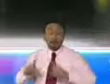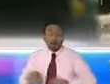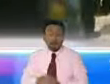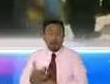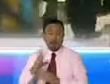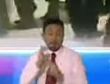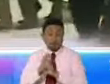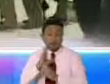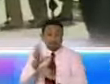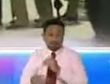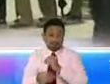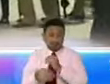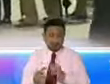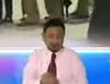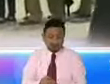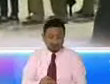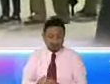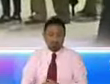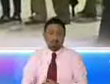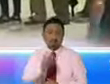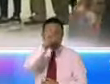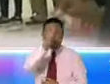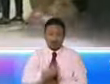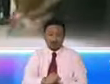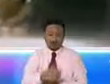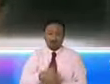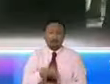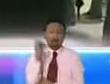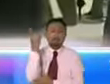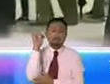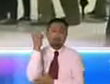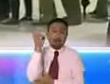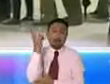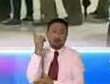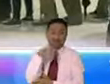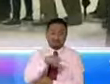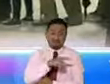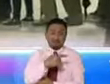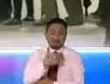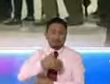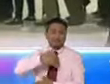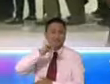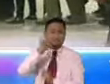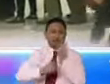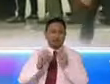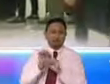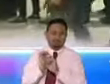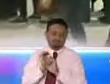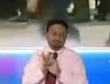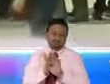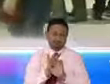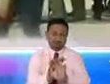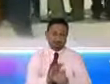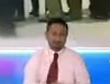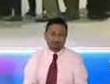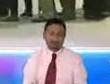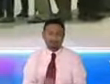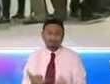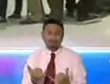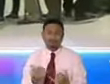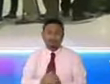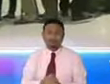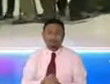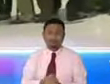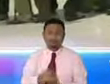buses extras. Y a la sierra es a Bolívar, la provincia de Bolívar, donde hay mayor cantidad de gente. Con esto nosotros vamos